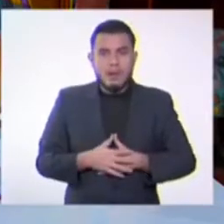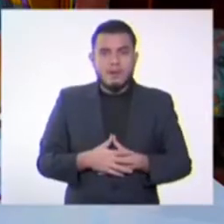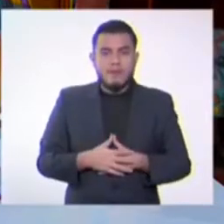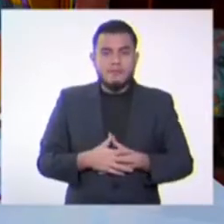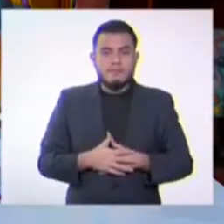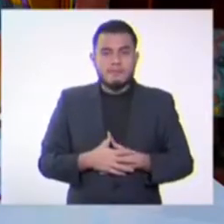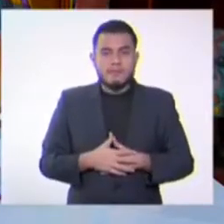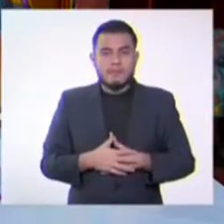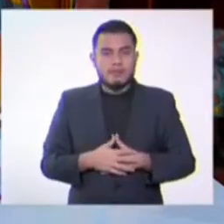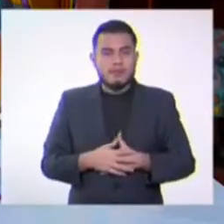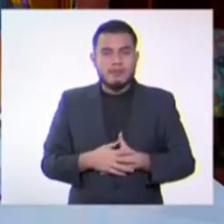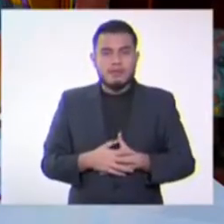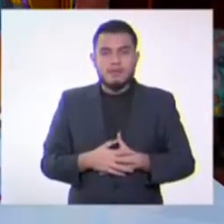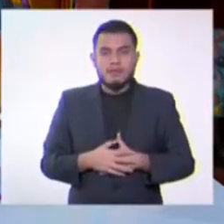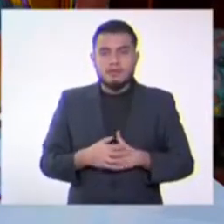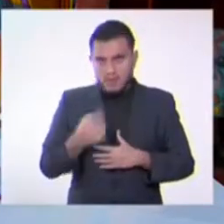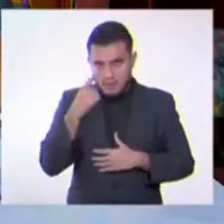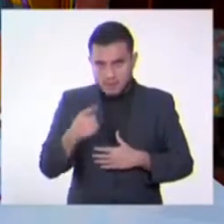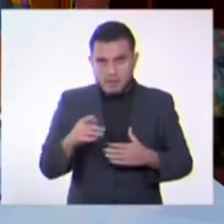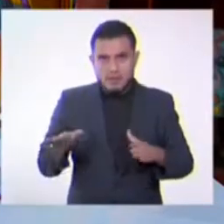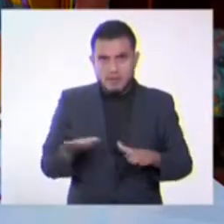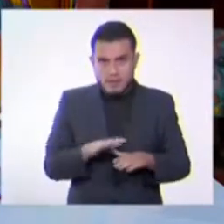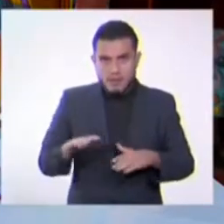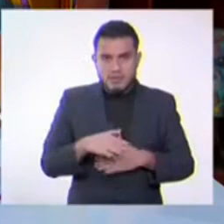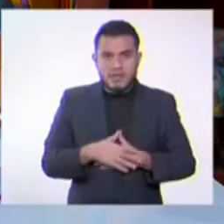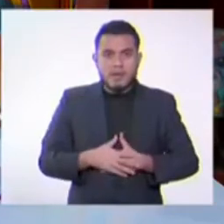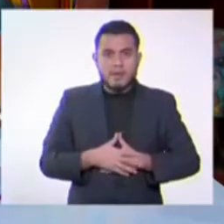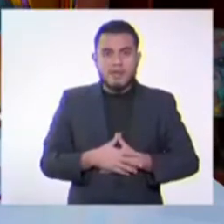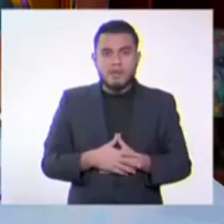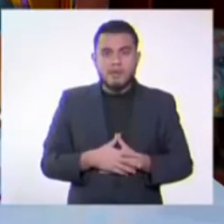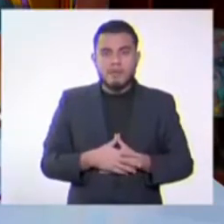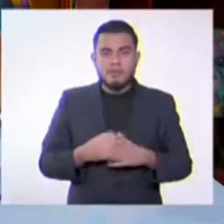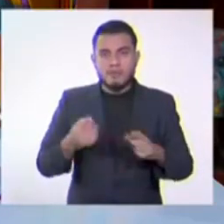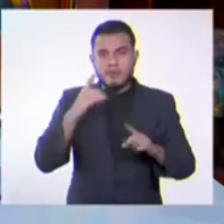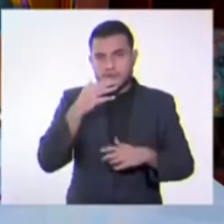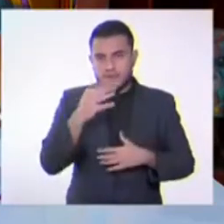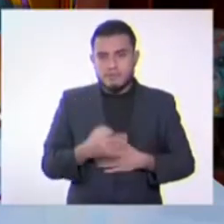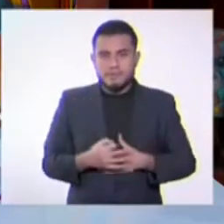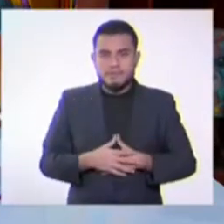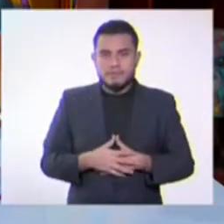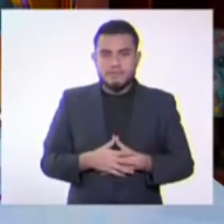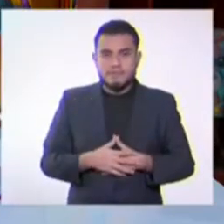los colores conforme el filtro que le voy poniendo. Vamos con el siguiente.